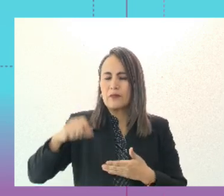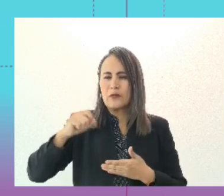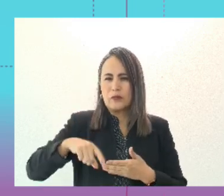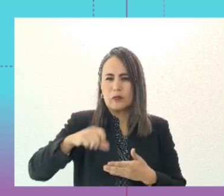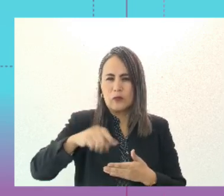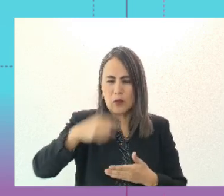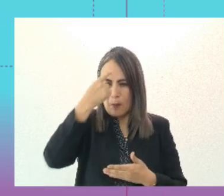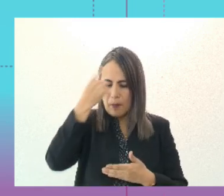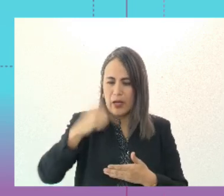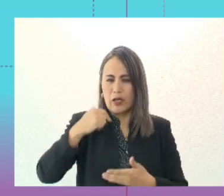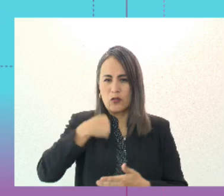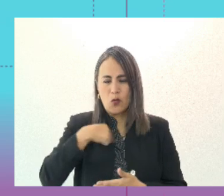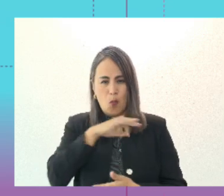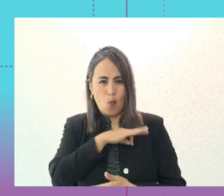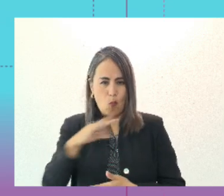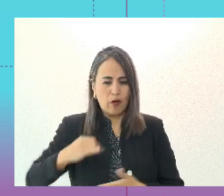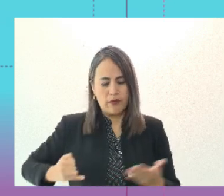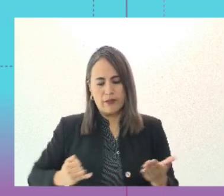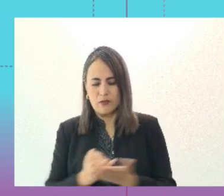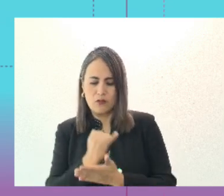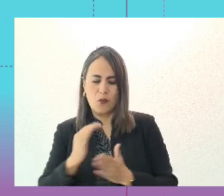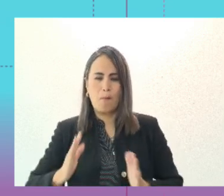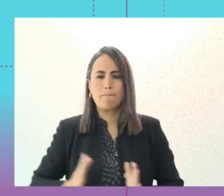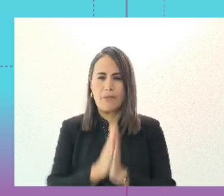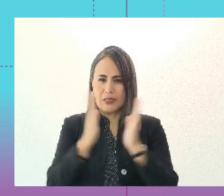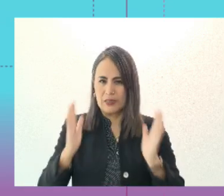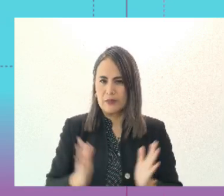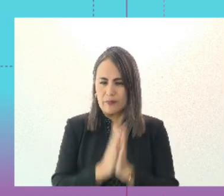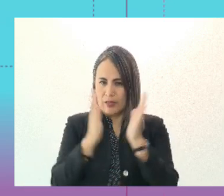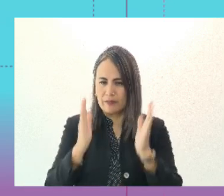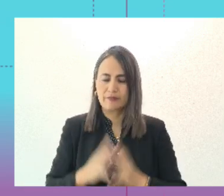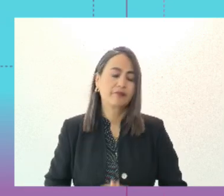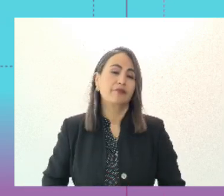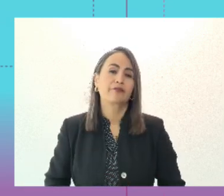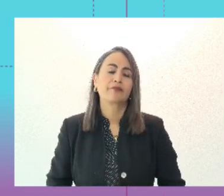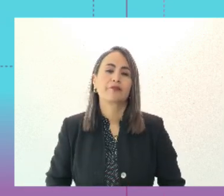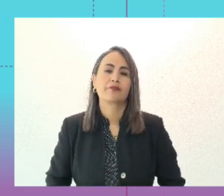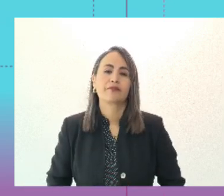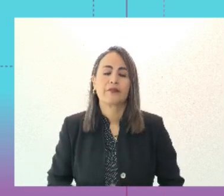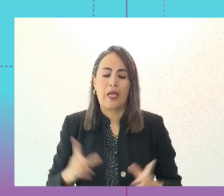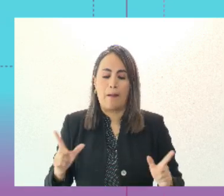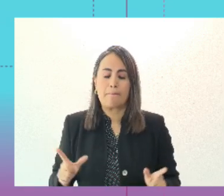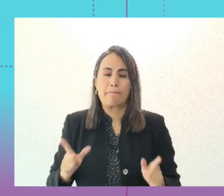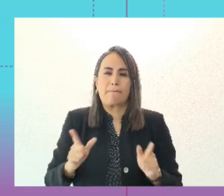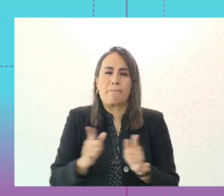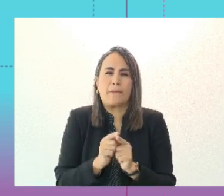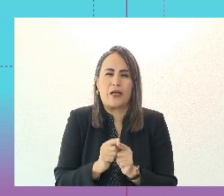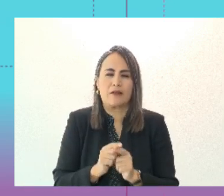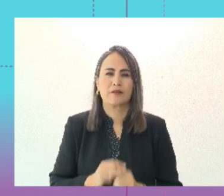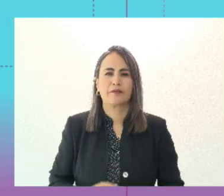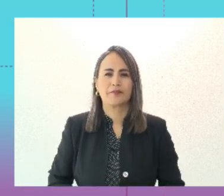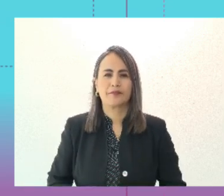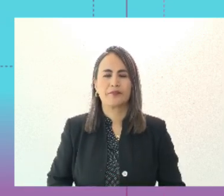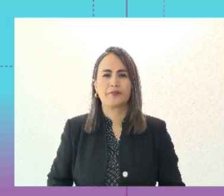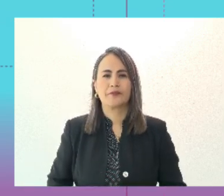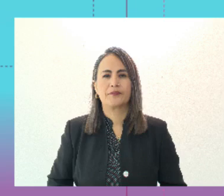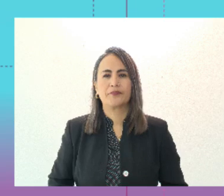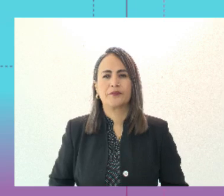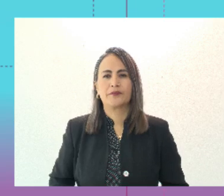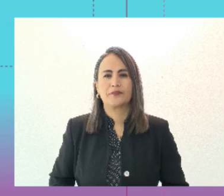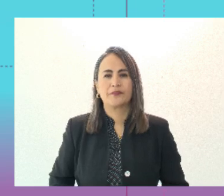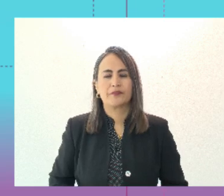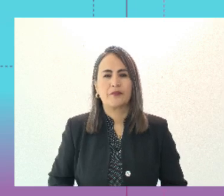en la toma de decisiones. Esto en el moderno, para sintetizarlo, se le ha decidido denominar